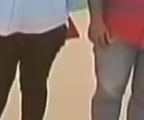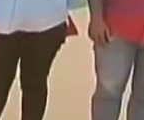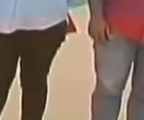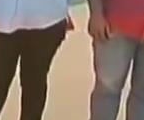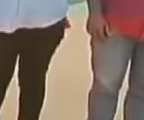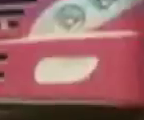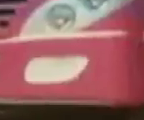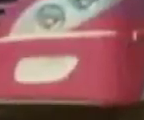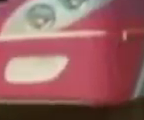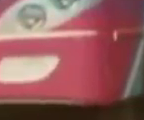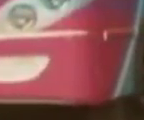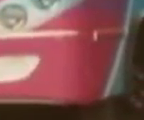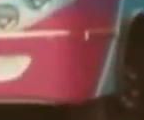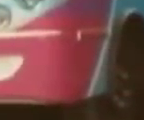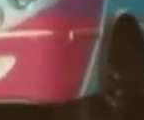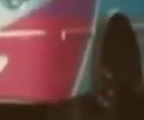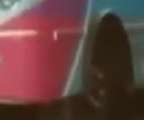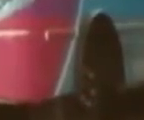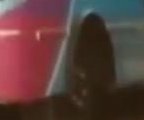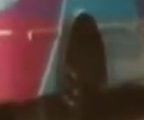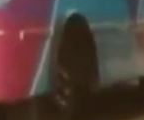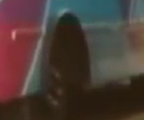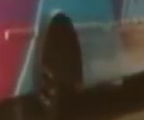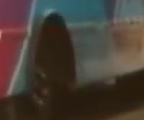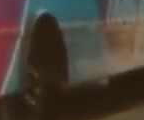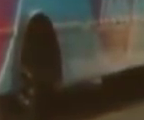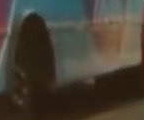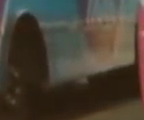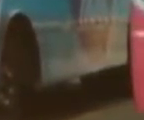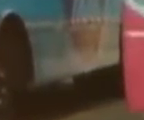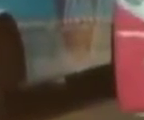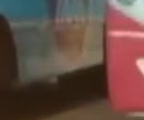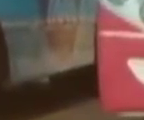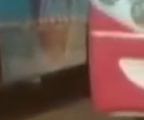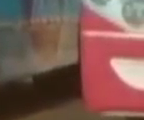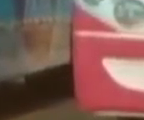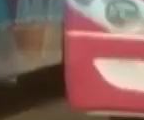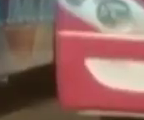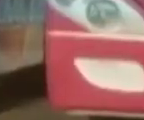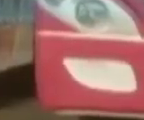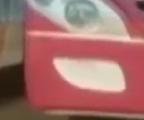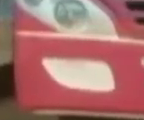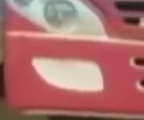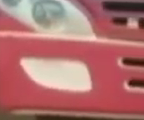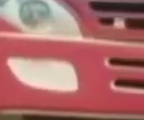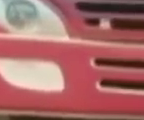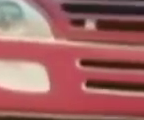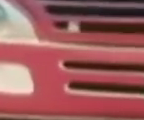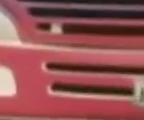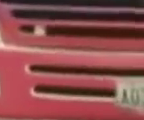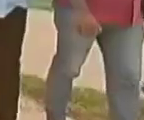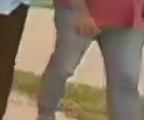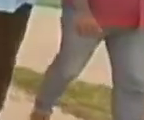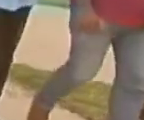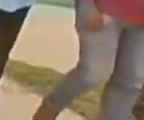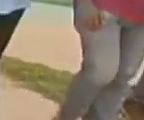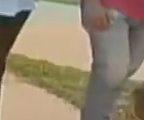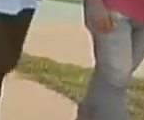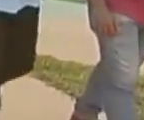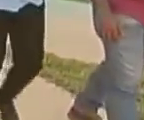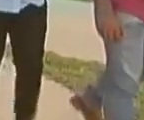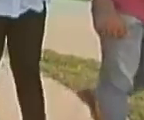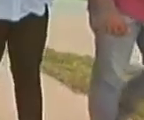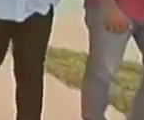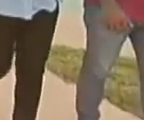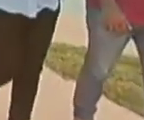primera fase destacaba el primer mandatario nacional 105 unidades que estarán conformando esta ruta.